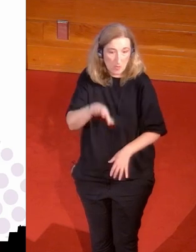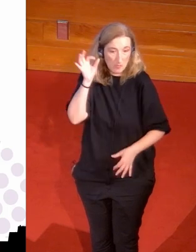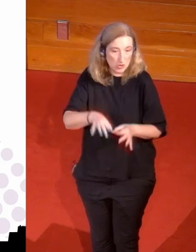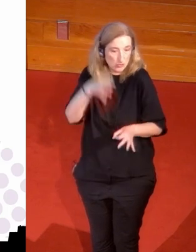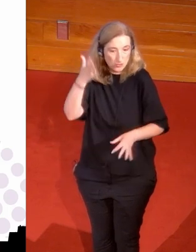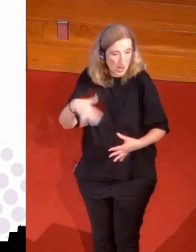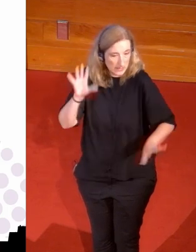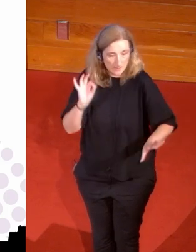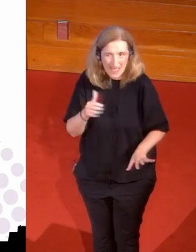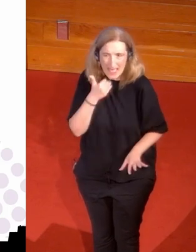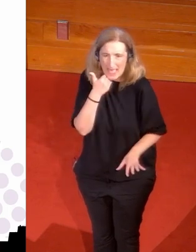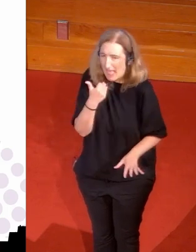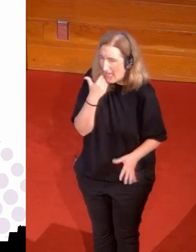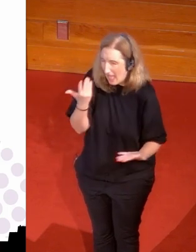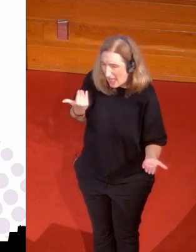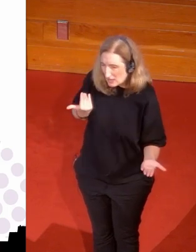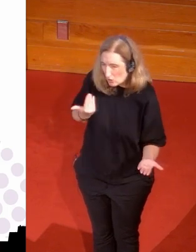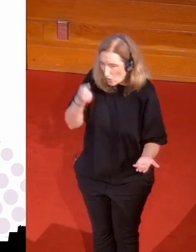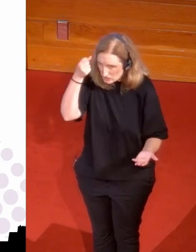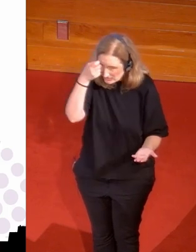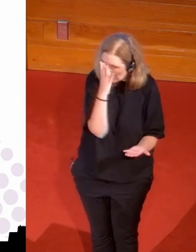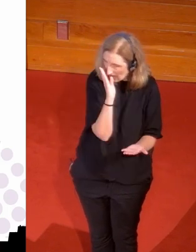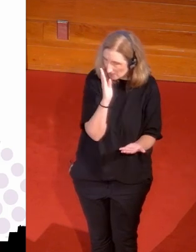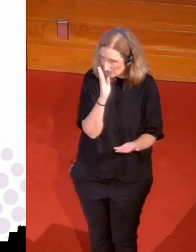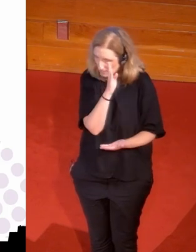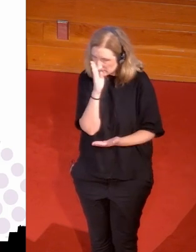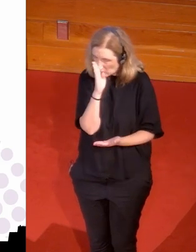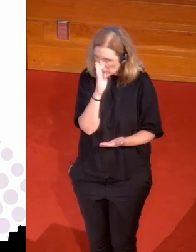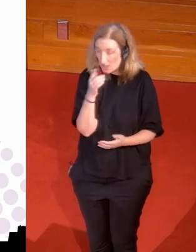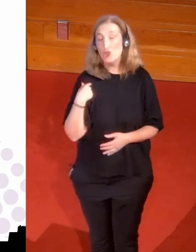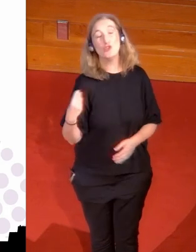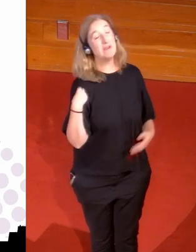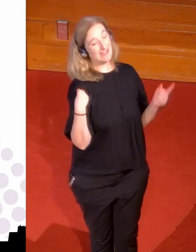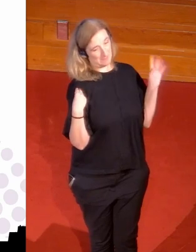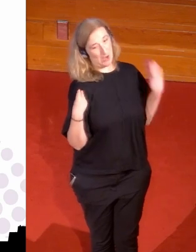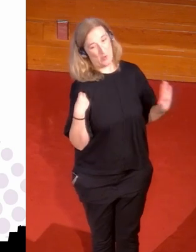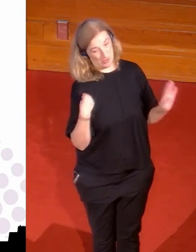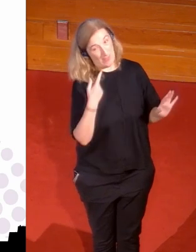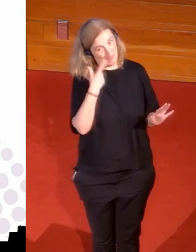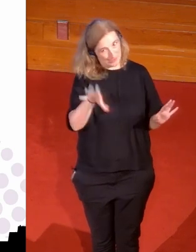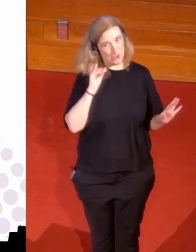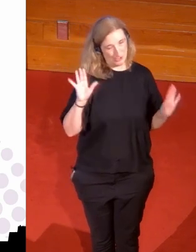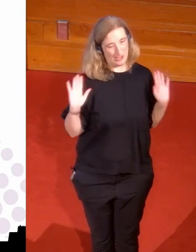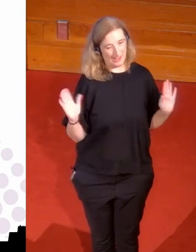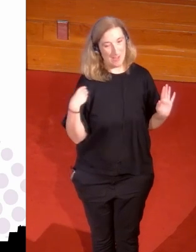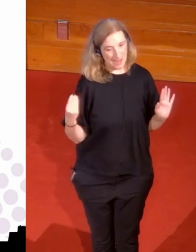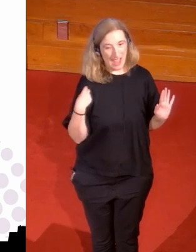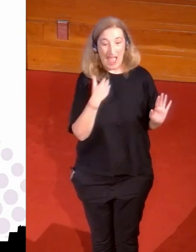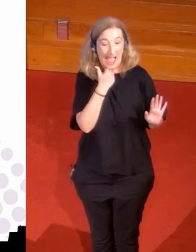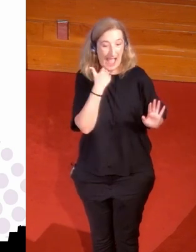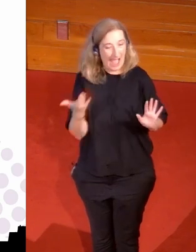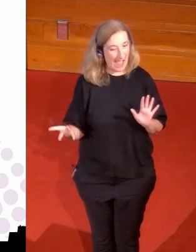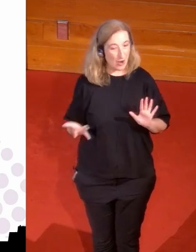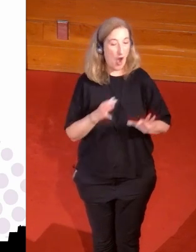Qué hay algo tiene que ver Trump en todo esto porque tú me estás preguntando a ver si lo estoy entendiendo bien Si eso de alguna